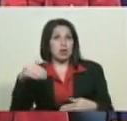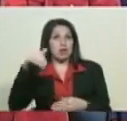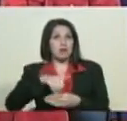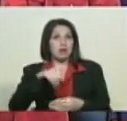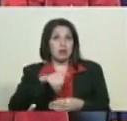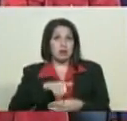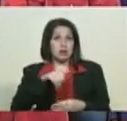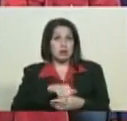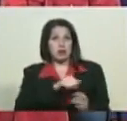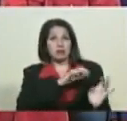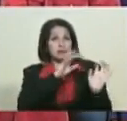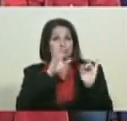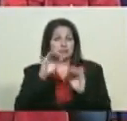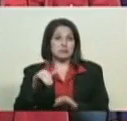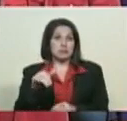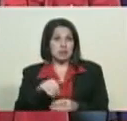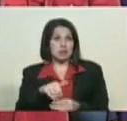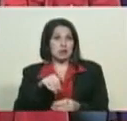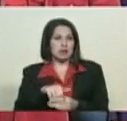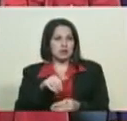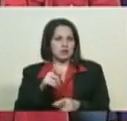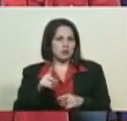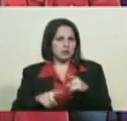salieron a votar. Imagínate tú.